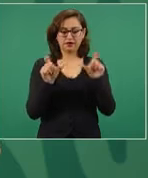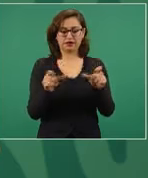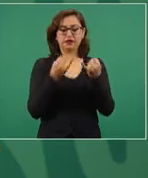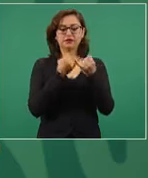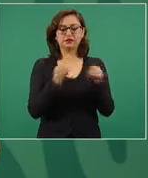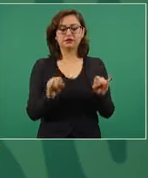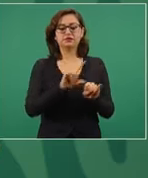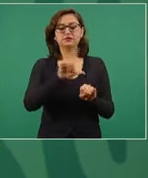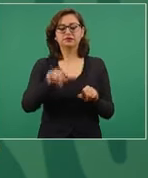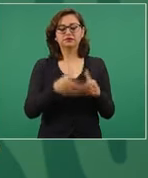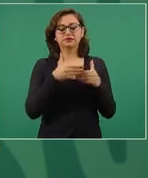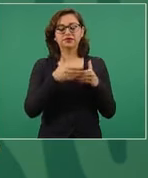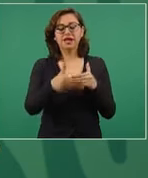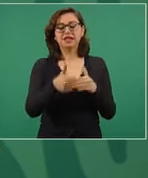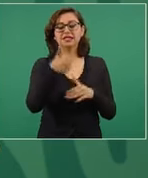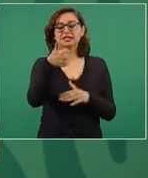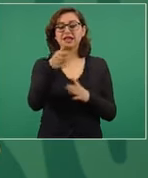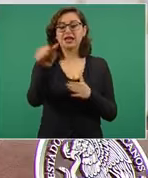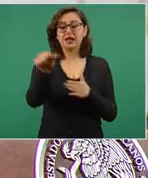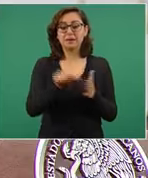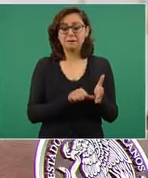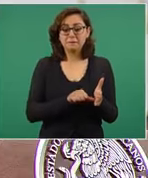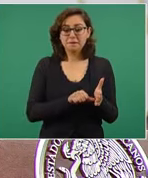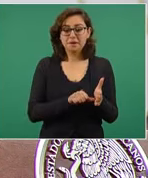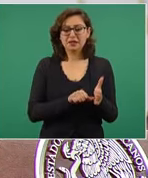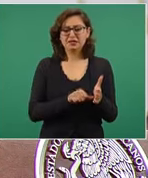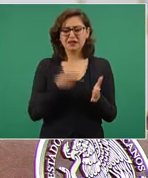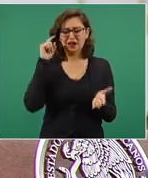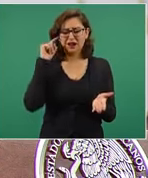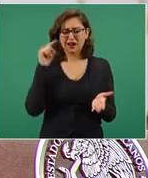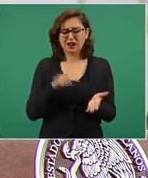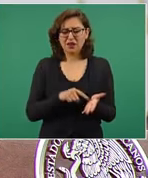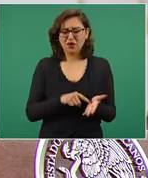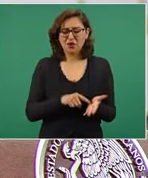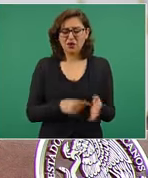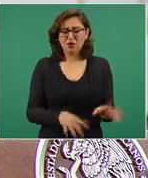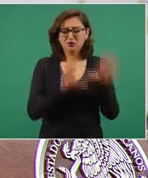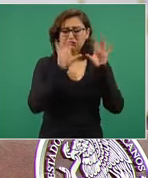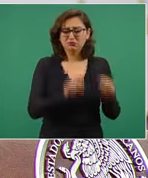transcurrieron 6 meses y creo que decomisaron 2 o 3 pistolas.